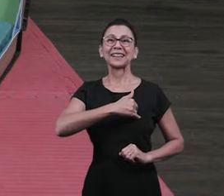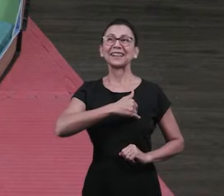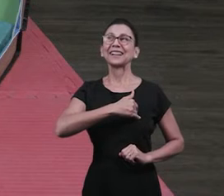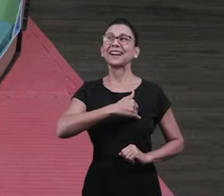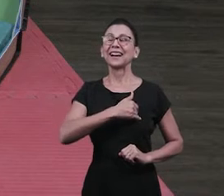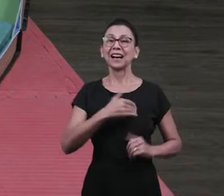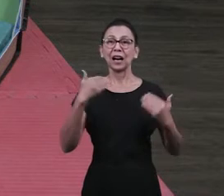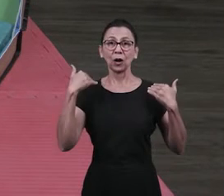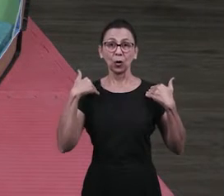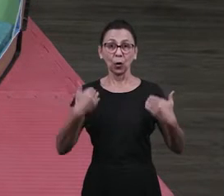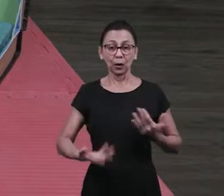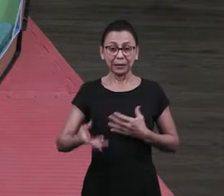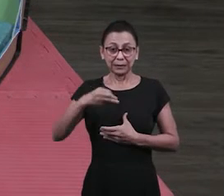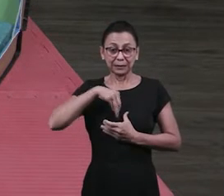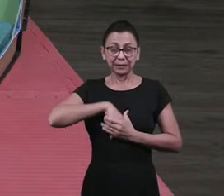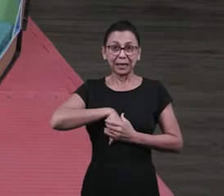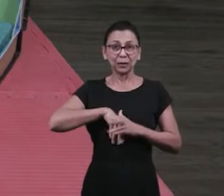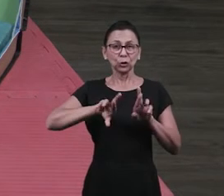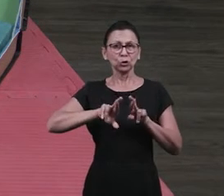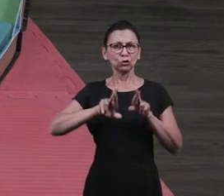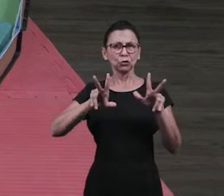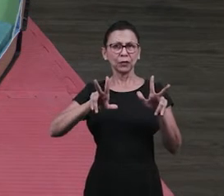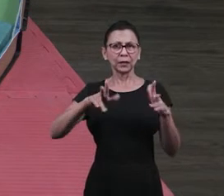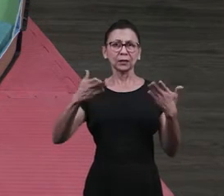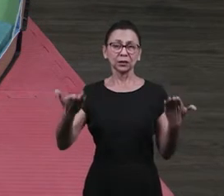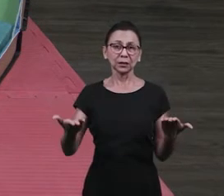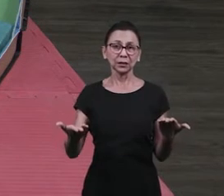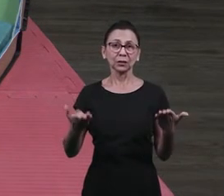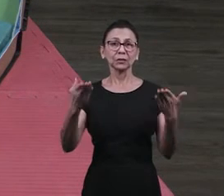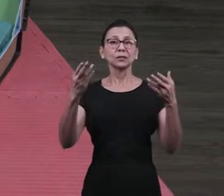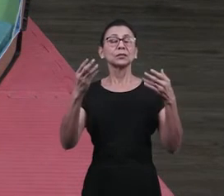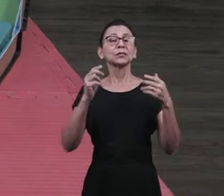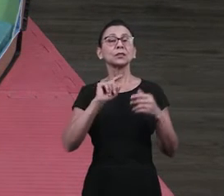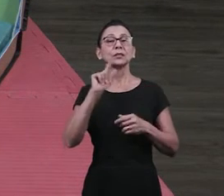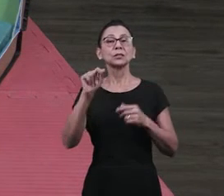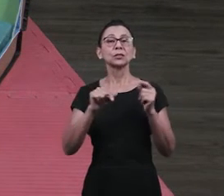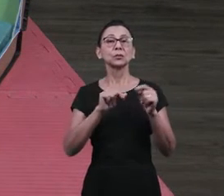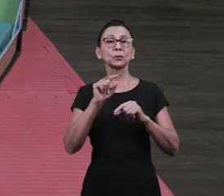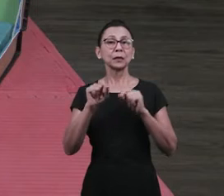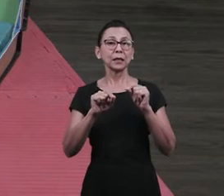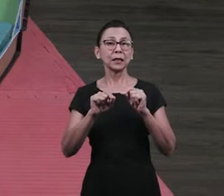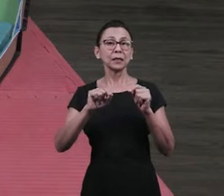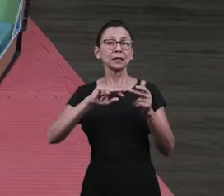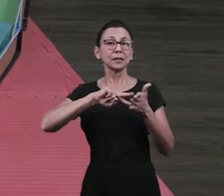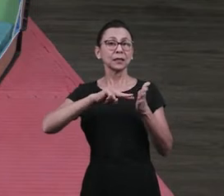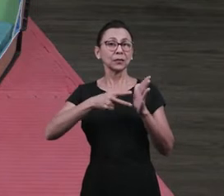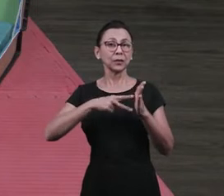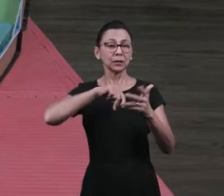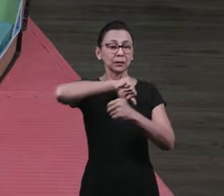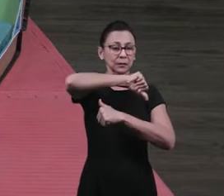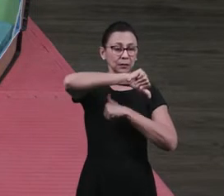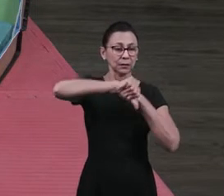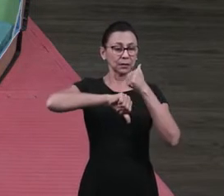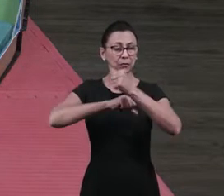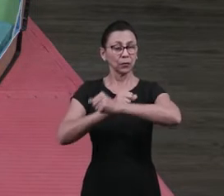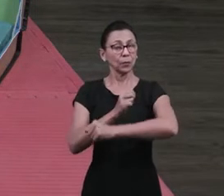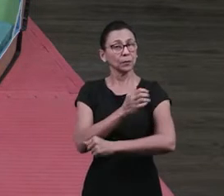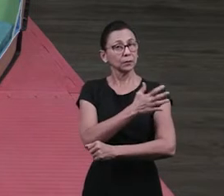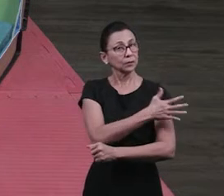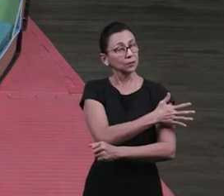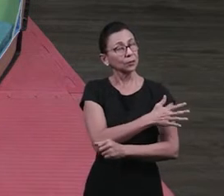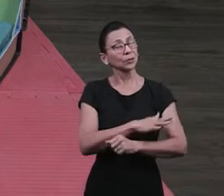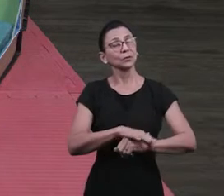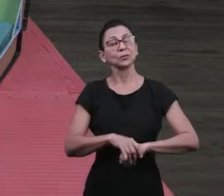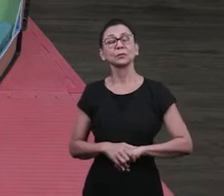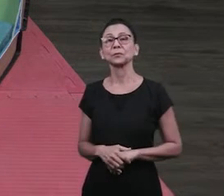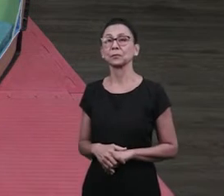que nosotros nacemos de nuevo para vivir en el cielo. Nosotros necesitamos tener a Jesús en nuestro corazón.